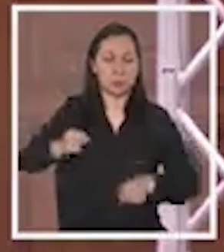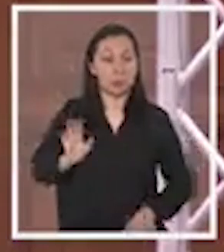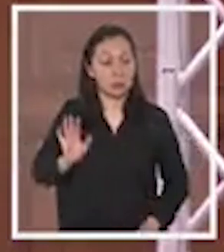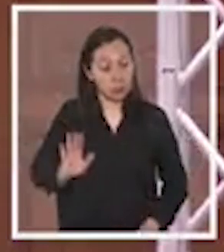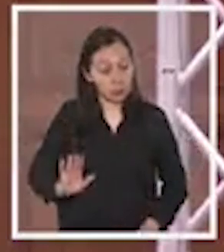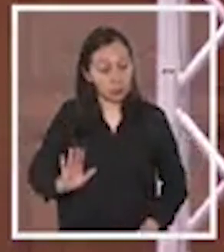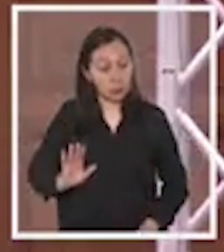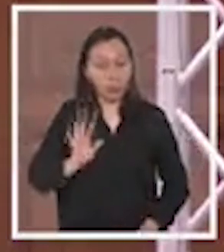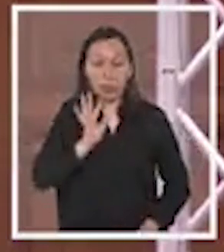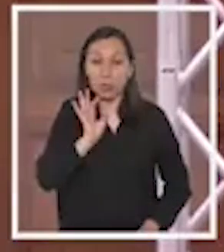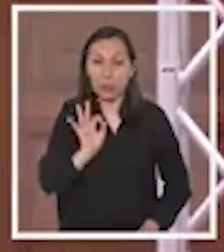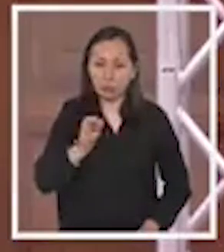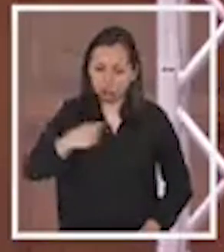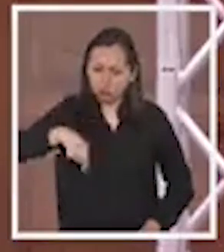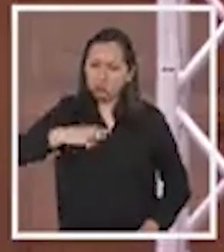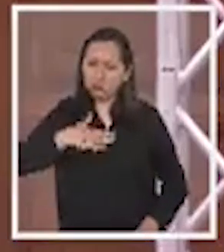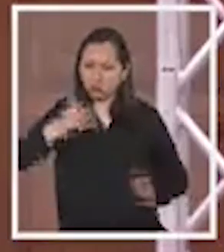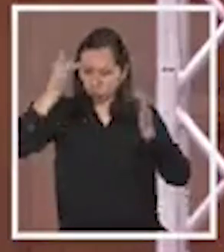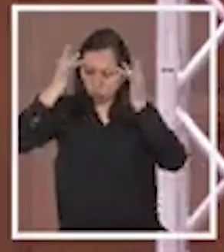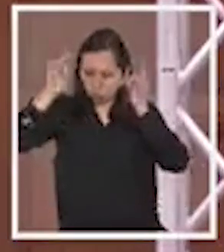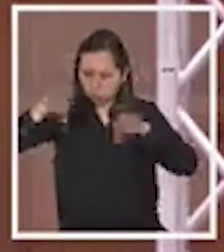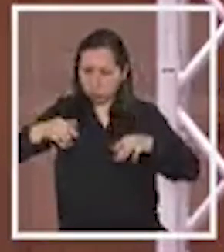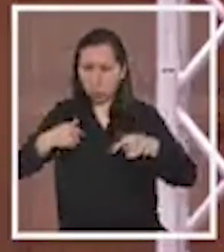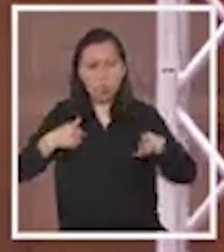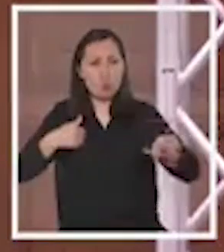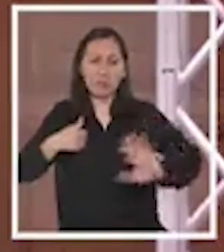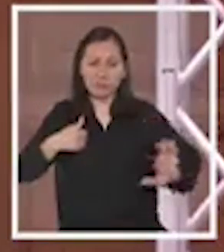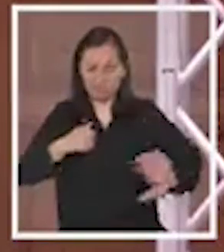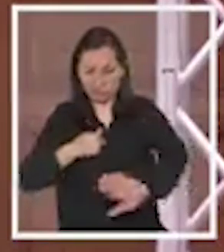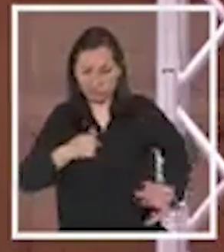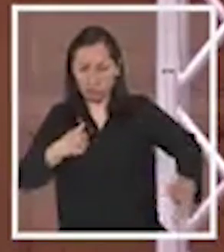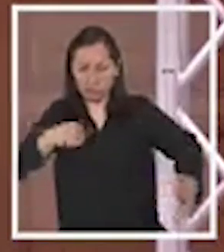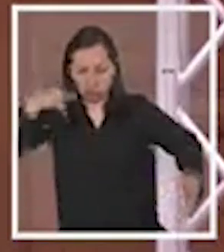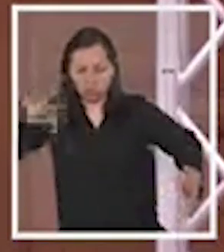oye, acá déjennos a nosotros los que sabemos hacer las cosas,